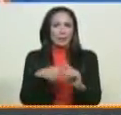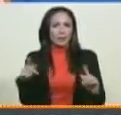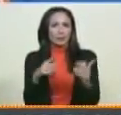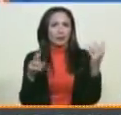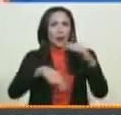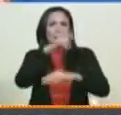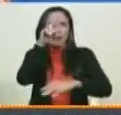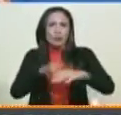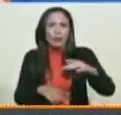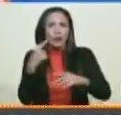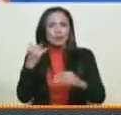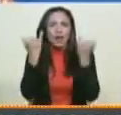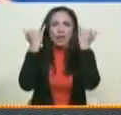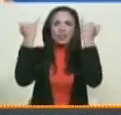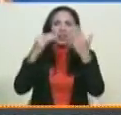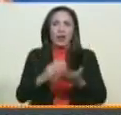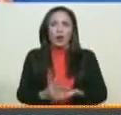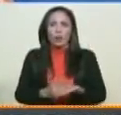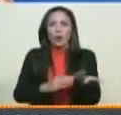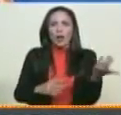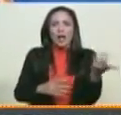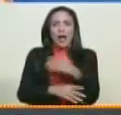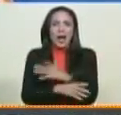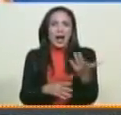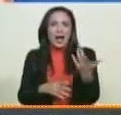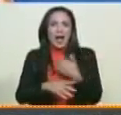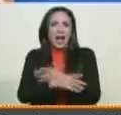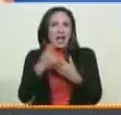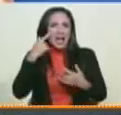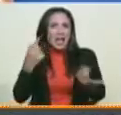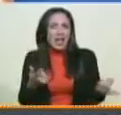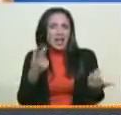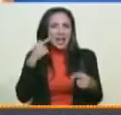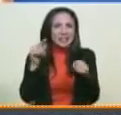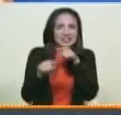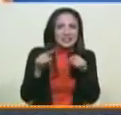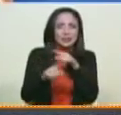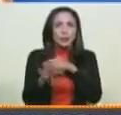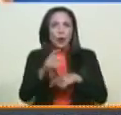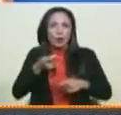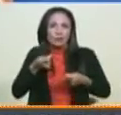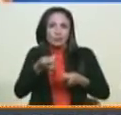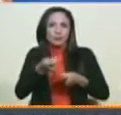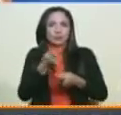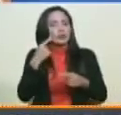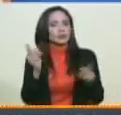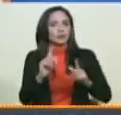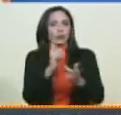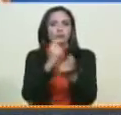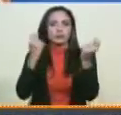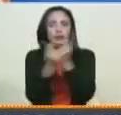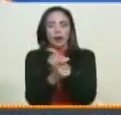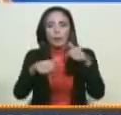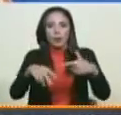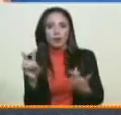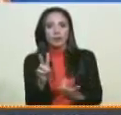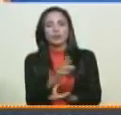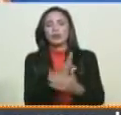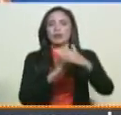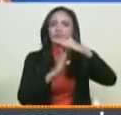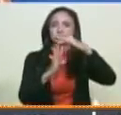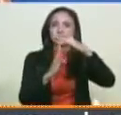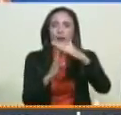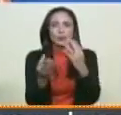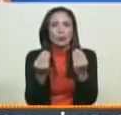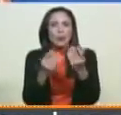nos prestaremos para un chantaje ni para maniobras de este tipo que pretenden transformar un flujo migratorio